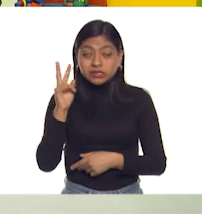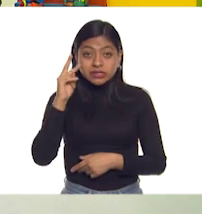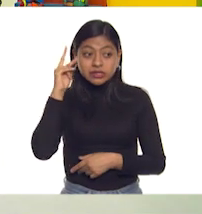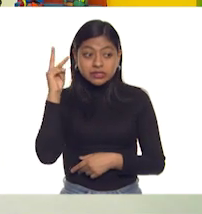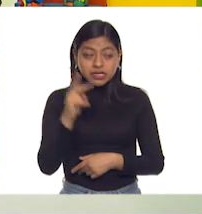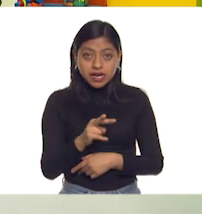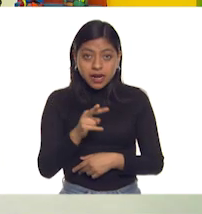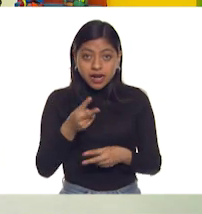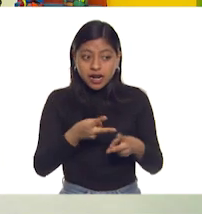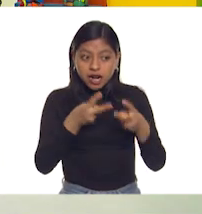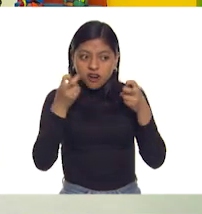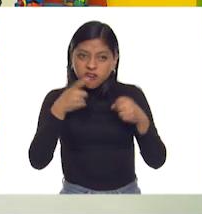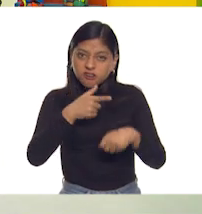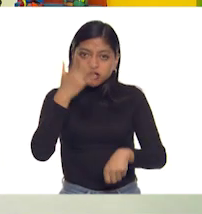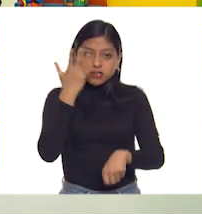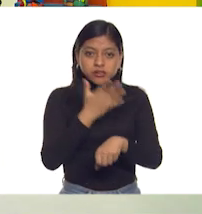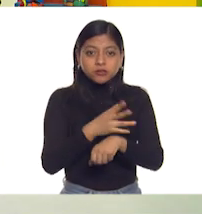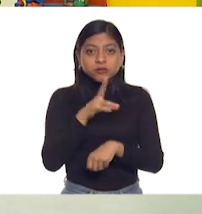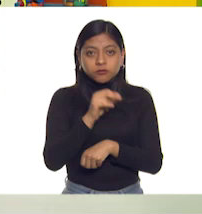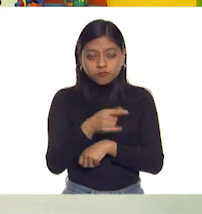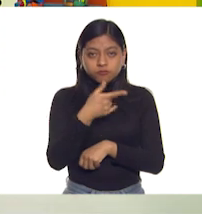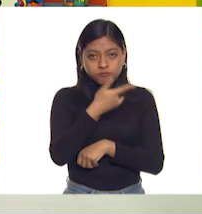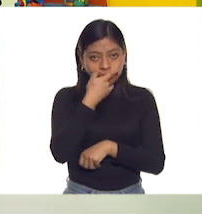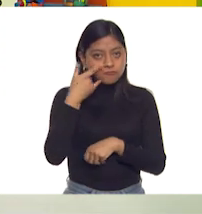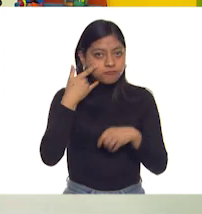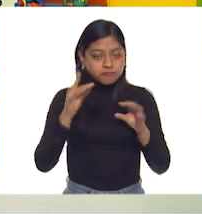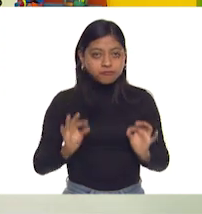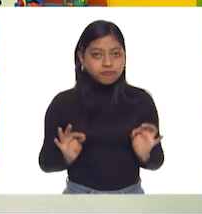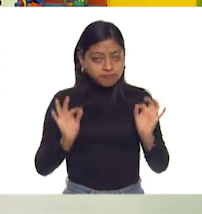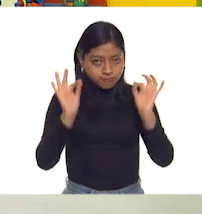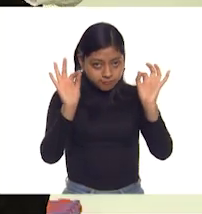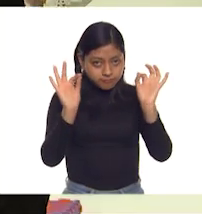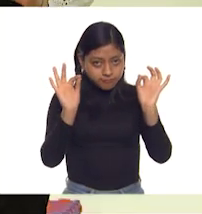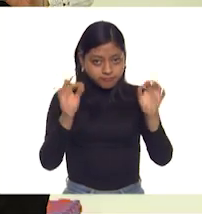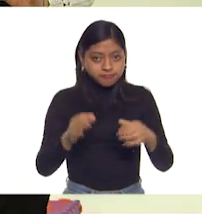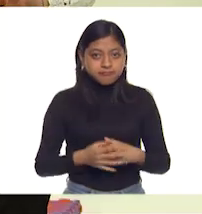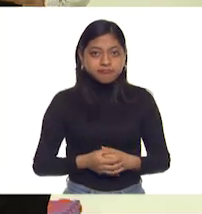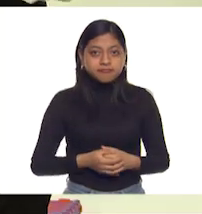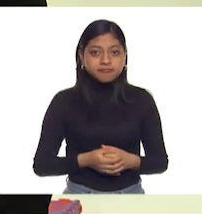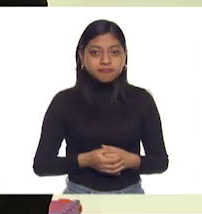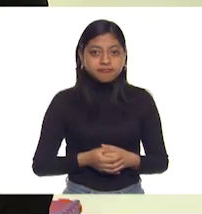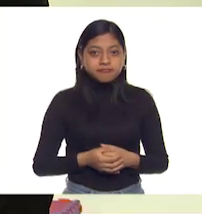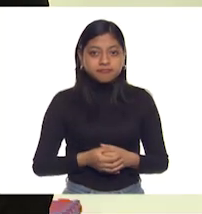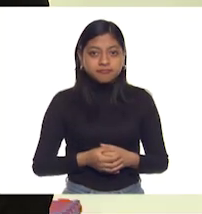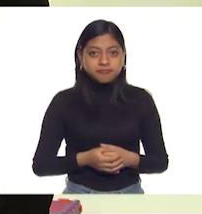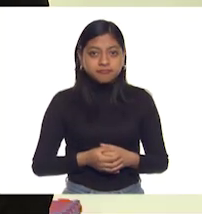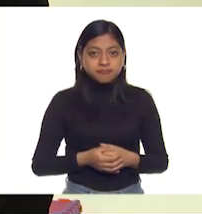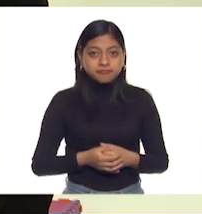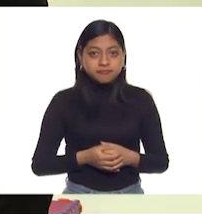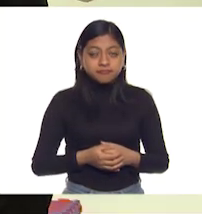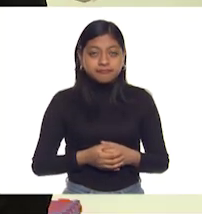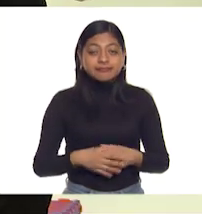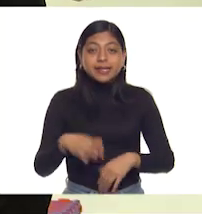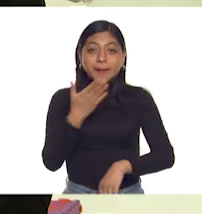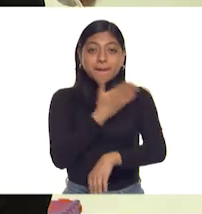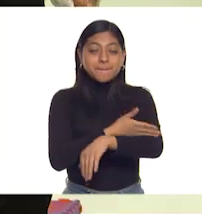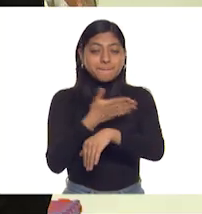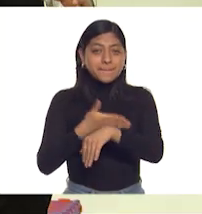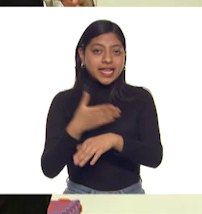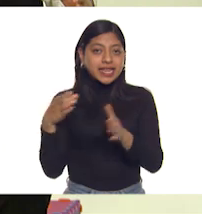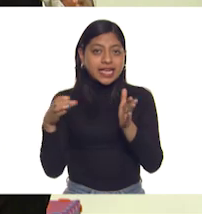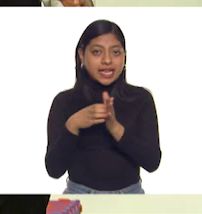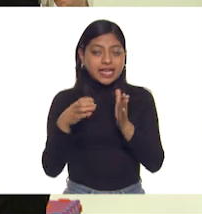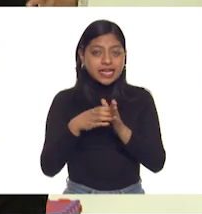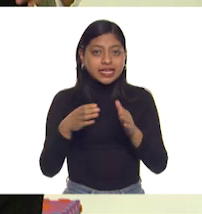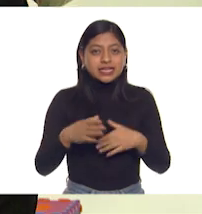robo, le subió los calzoncitos al muertito y le puso encima una caja de madera, esas